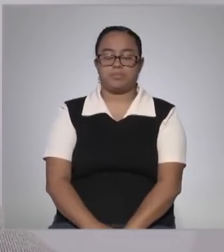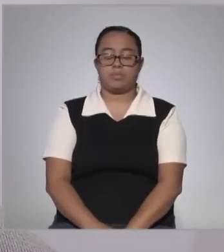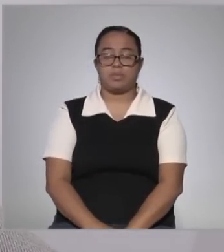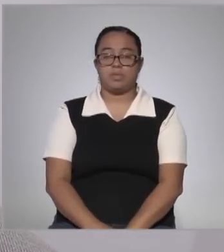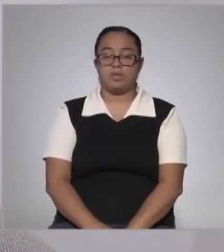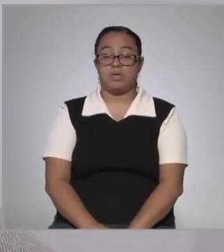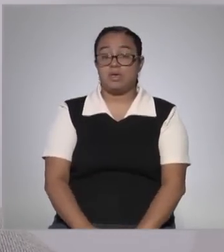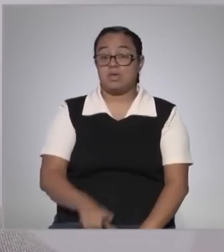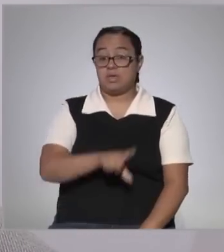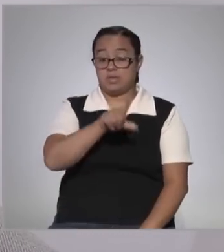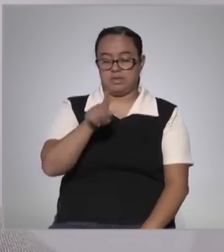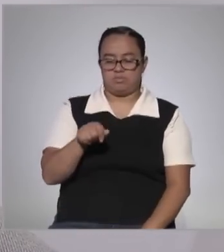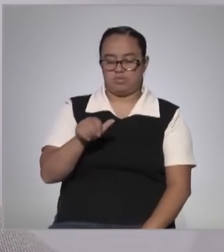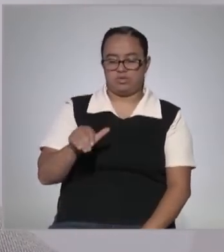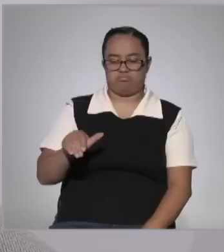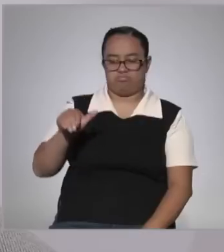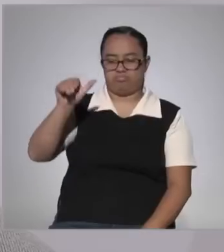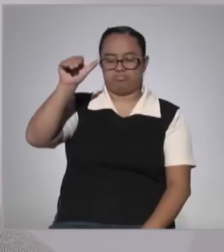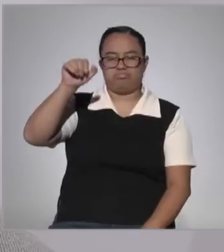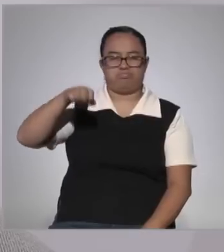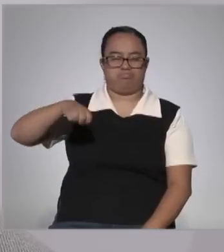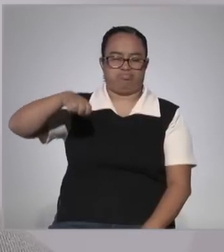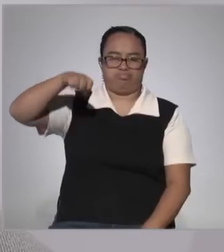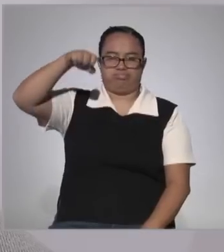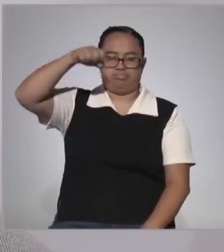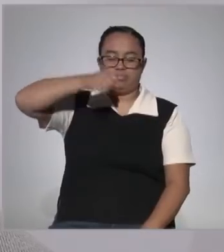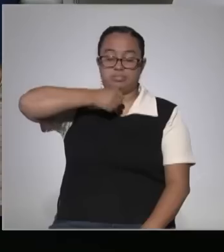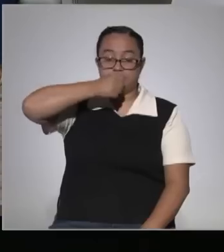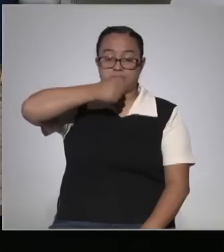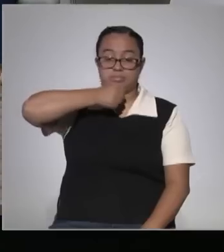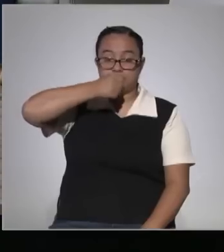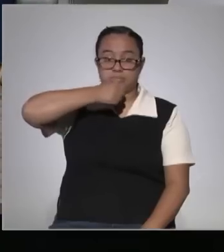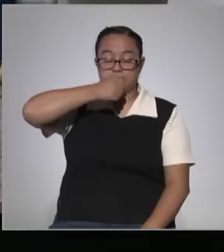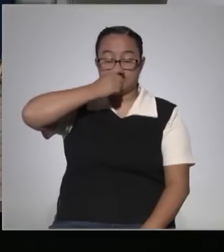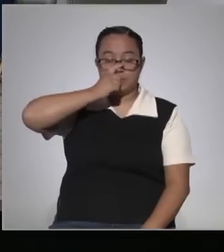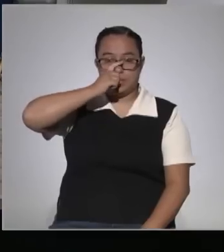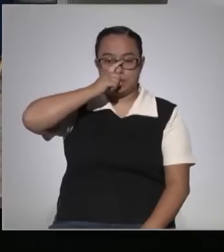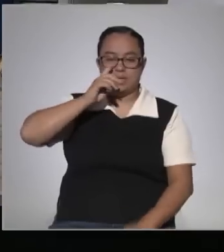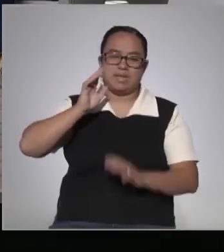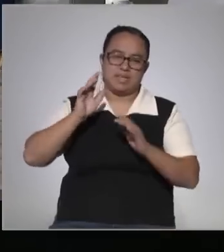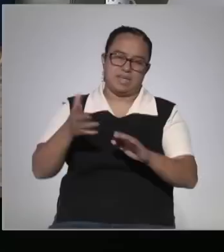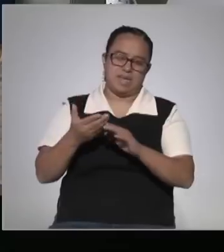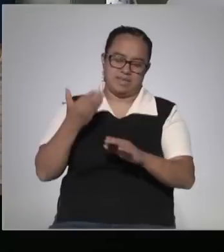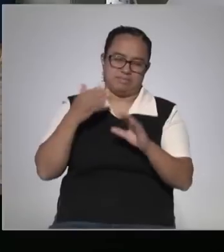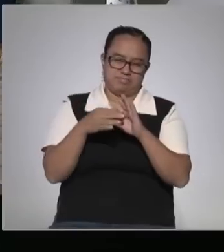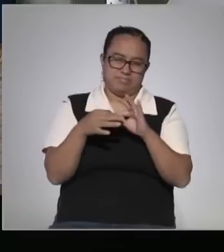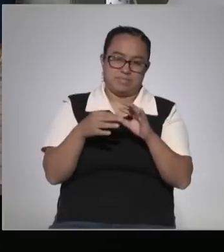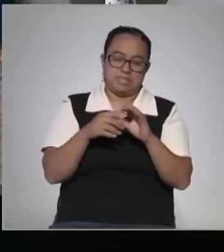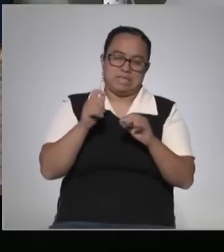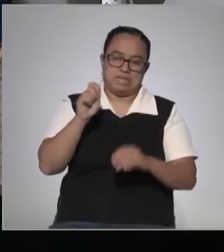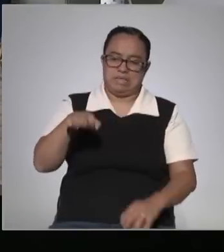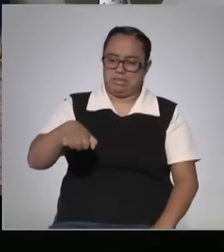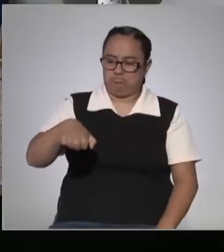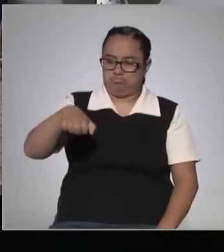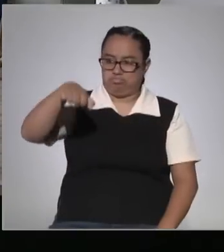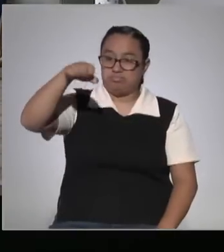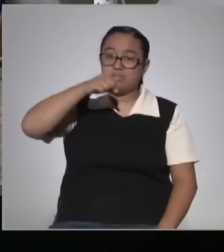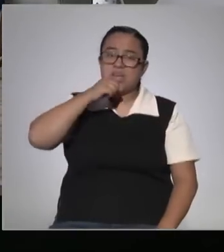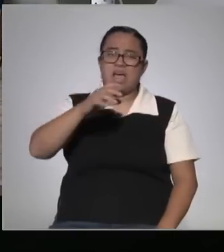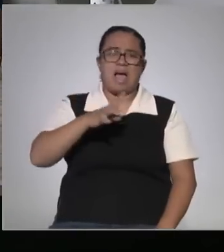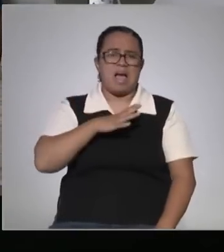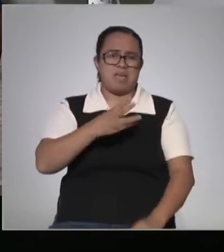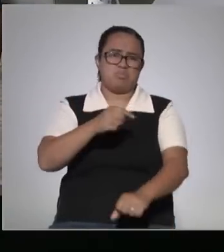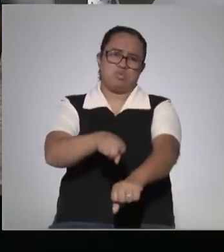viene esta etapa de la vejez, que ya hemos dicho que es bastante larga, tenemos que hacer